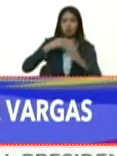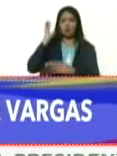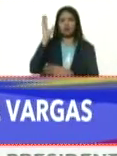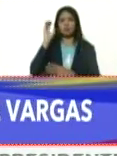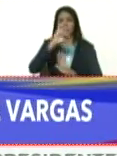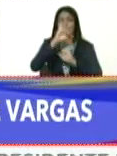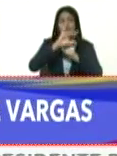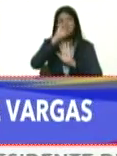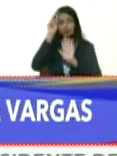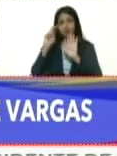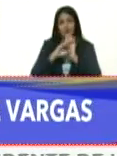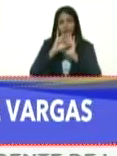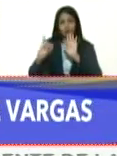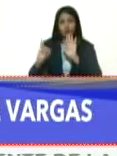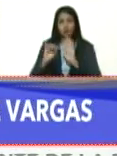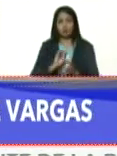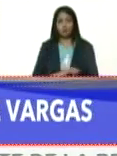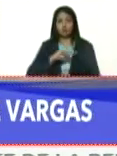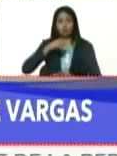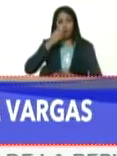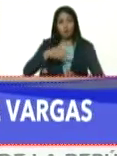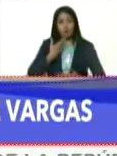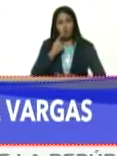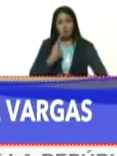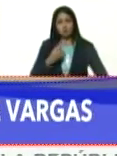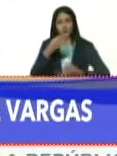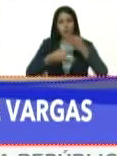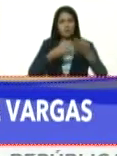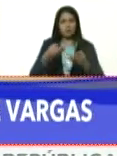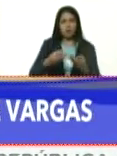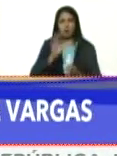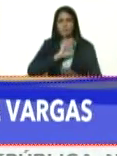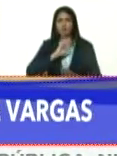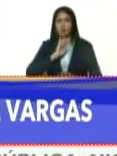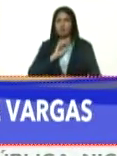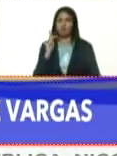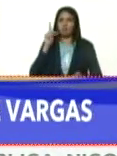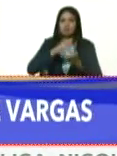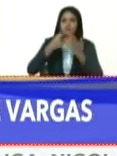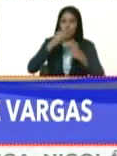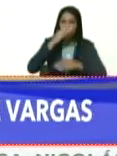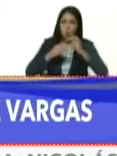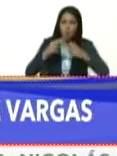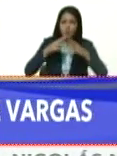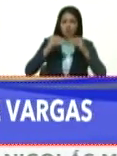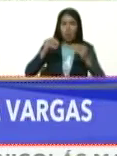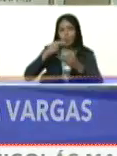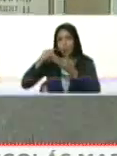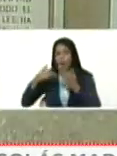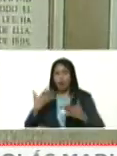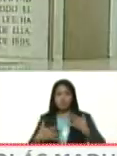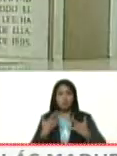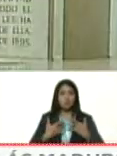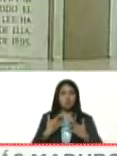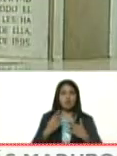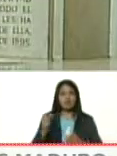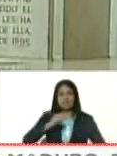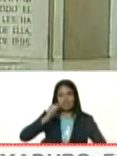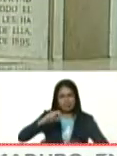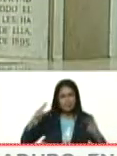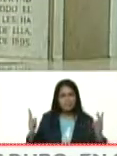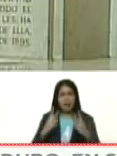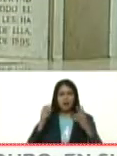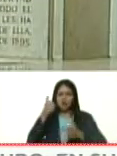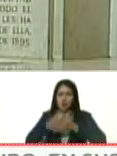Nacional Constituyente, puedo decir, como protagonista humilde de todos estos hechos, ha valido la pena